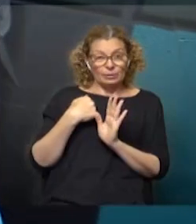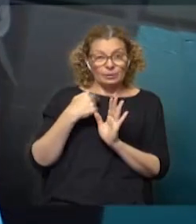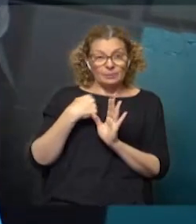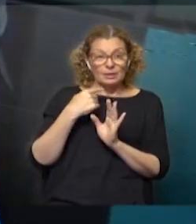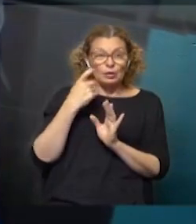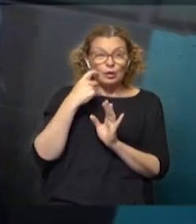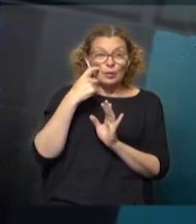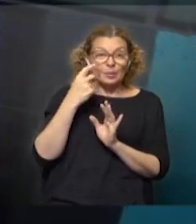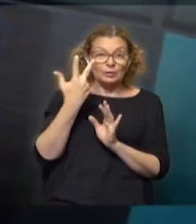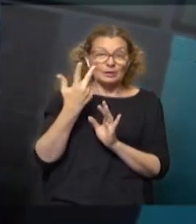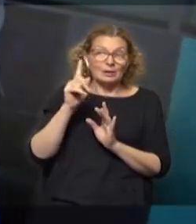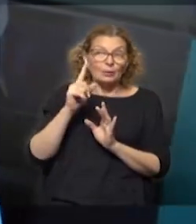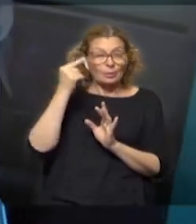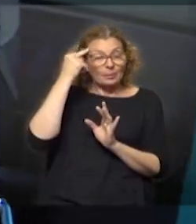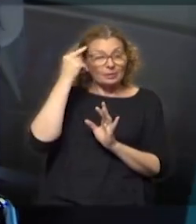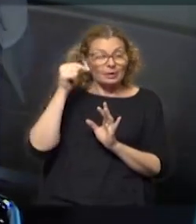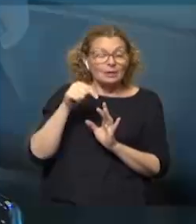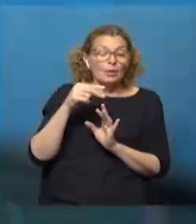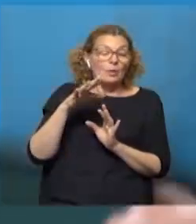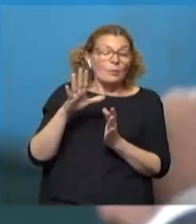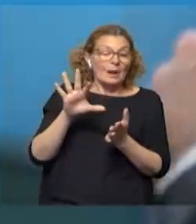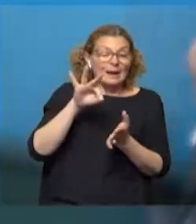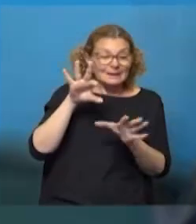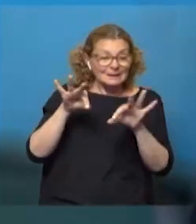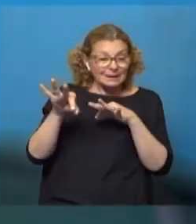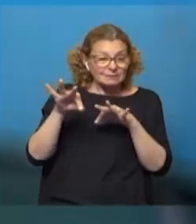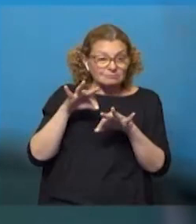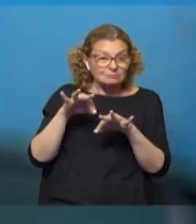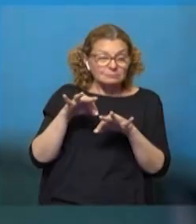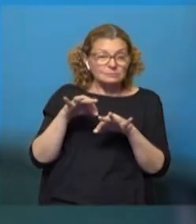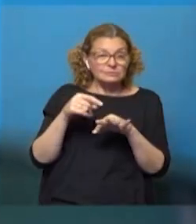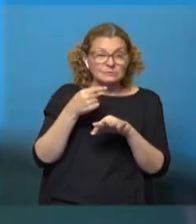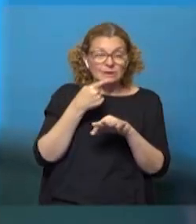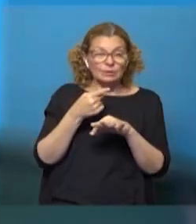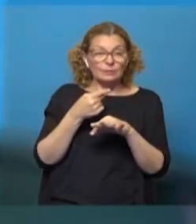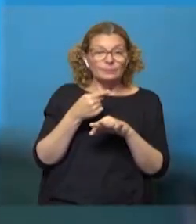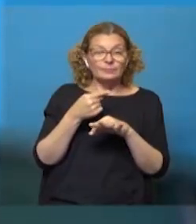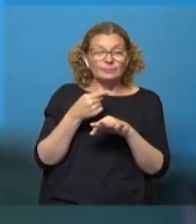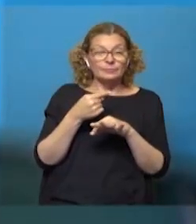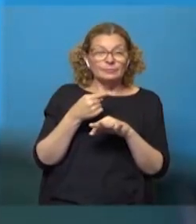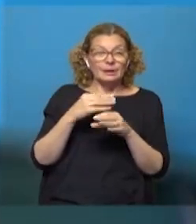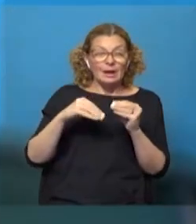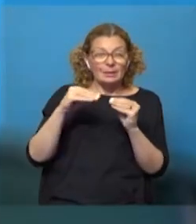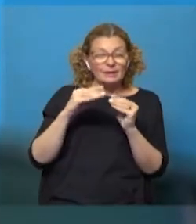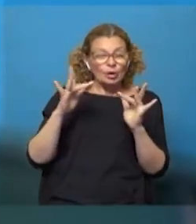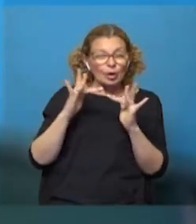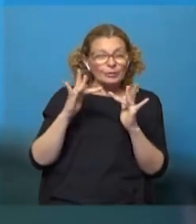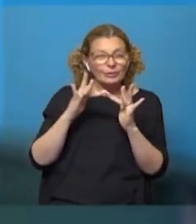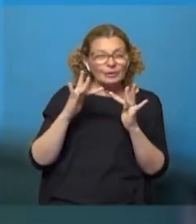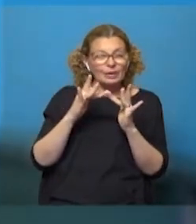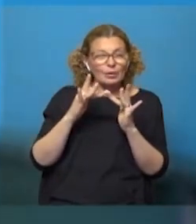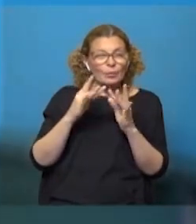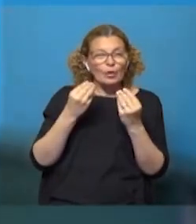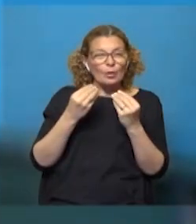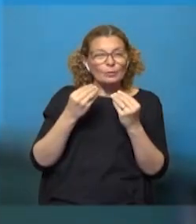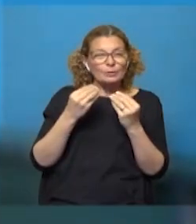31 es decir allí un criterio no explícito que además coincide con la